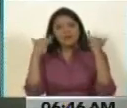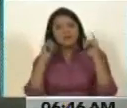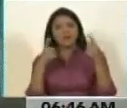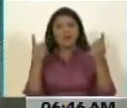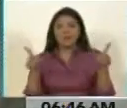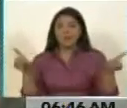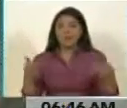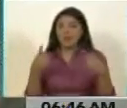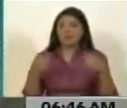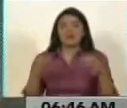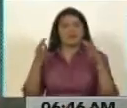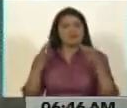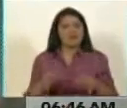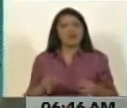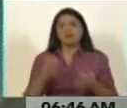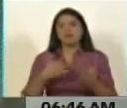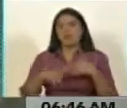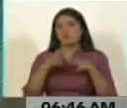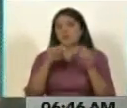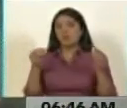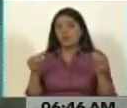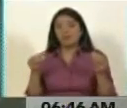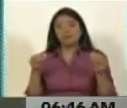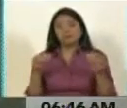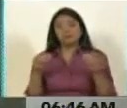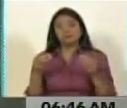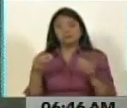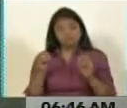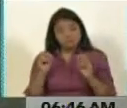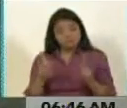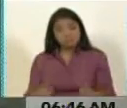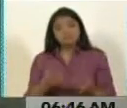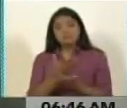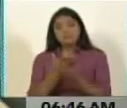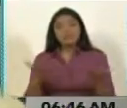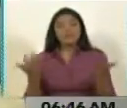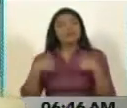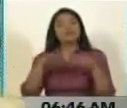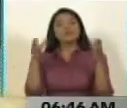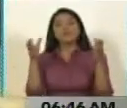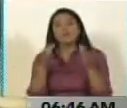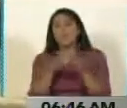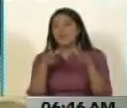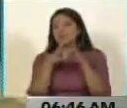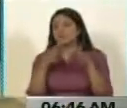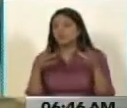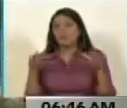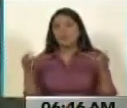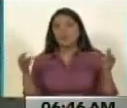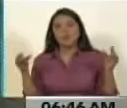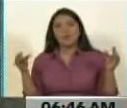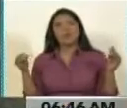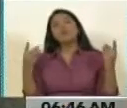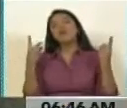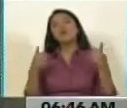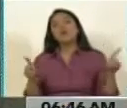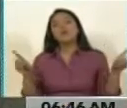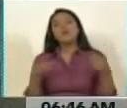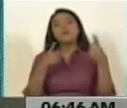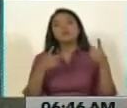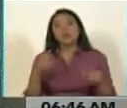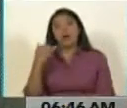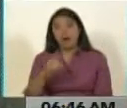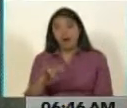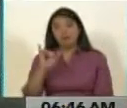apunta hacia la consolidación de un mercado, de alguna manera le daba la oportunidad a nuestras agrupaciones de todas las gamas musicales que hay en nuestro país,